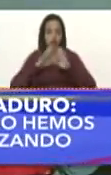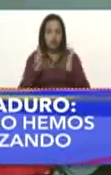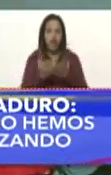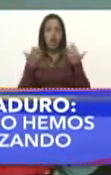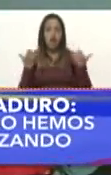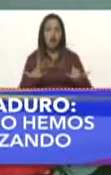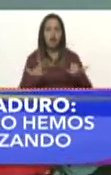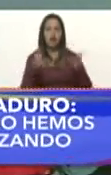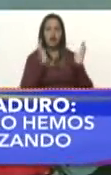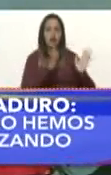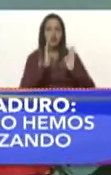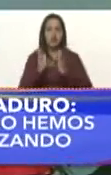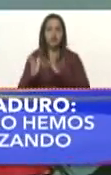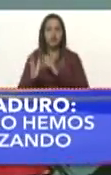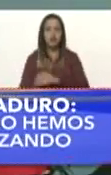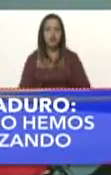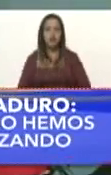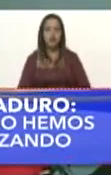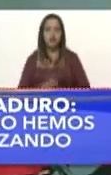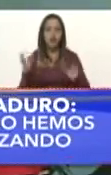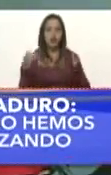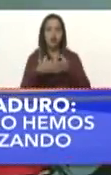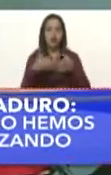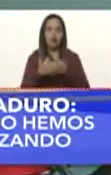vamos a organizarnos por sectores,